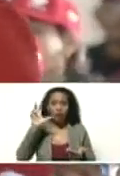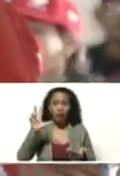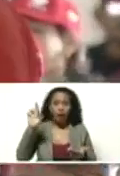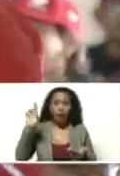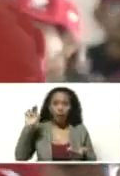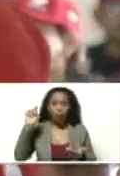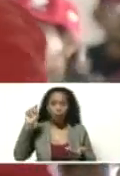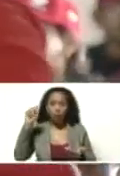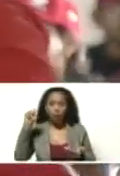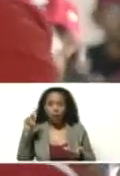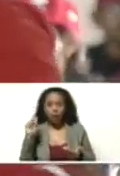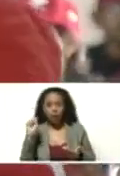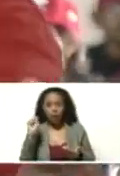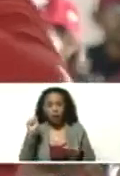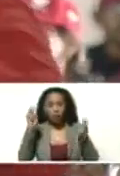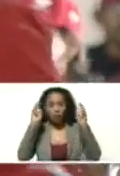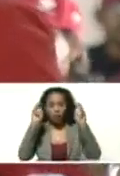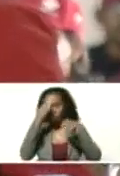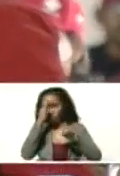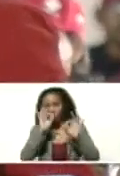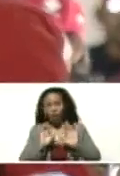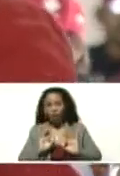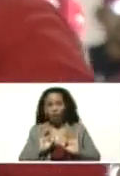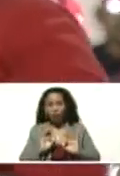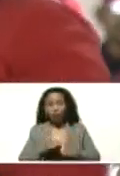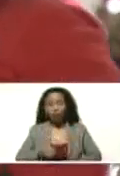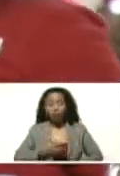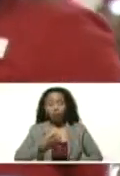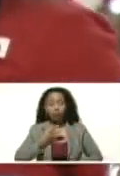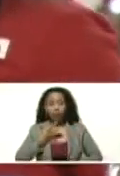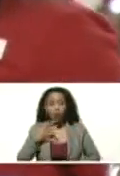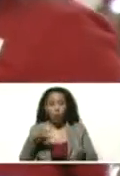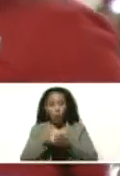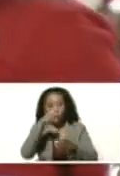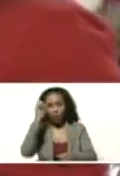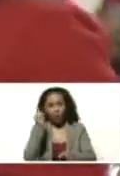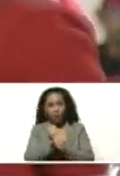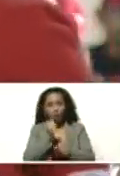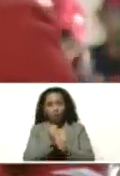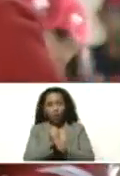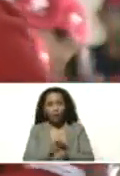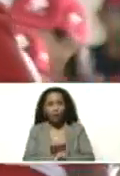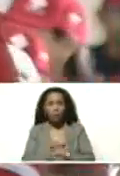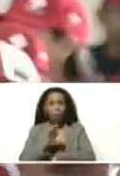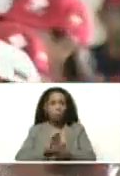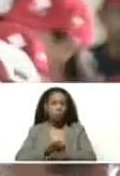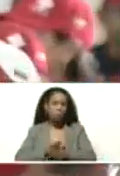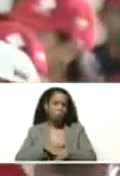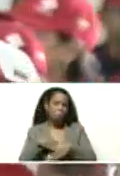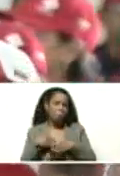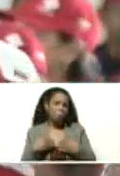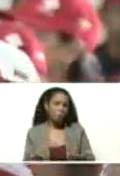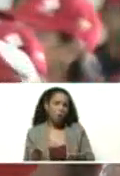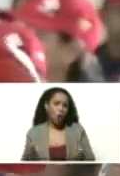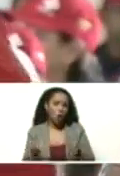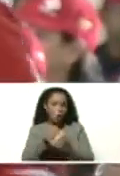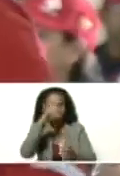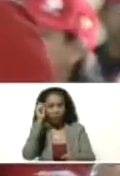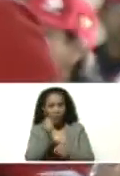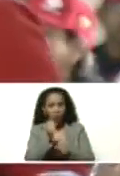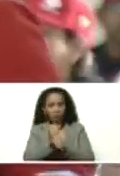3R.net, conceptos sin duda que fueron inspirados en la clase obrera. ¿Por qué? Porque la clase obrera